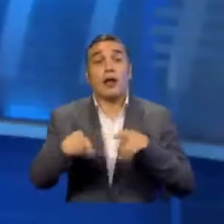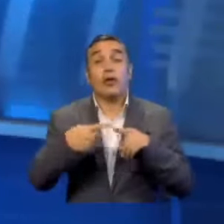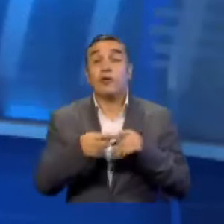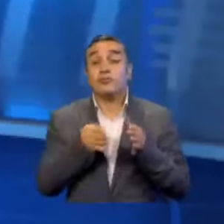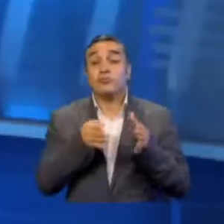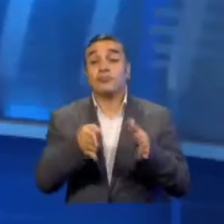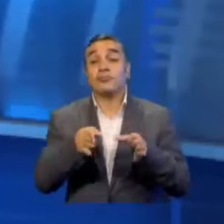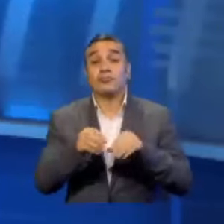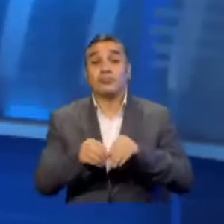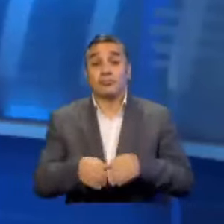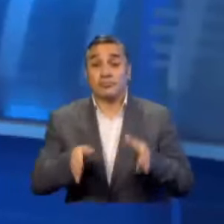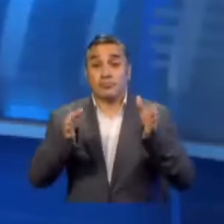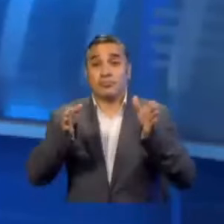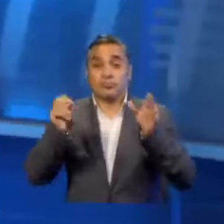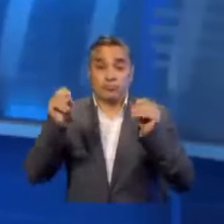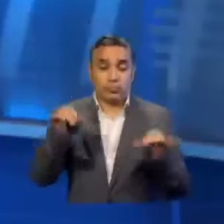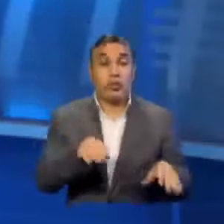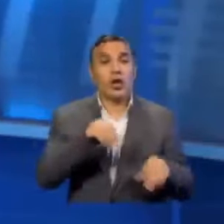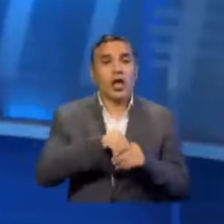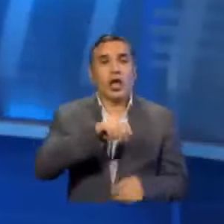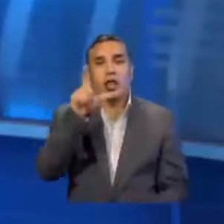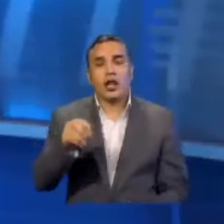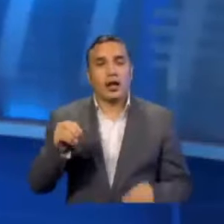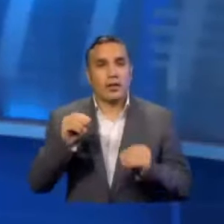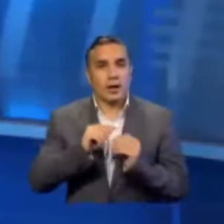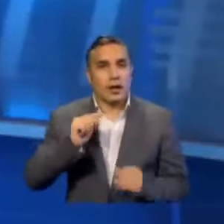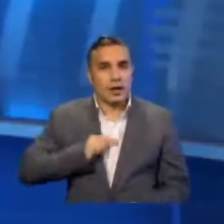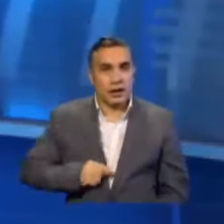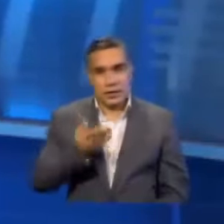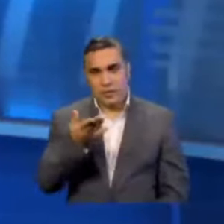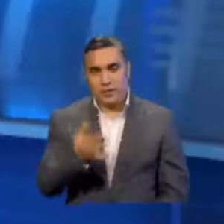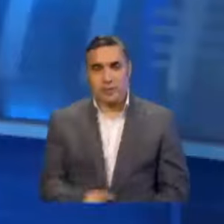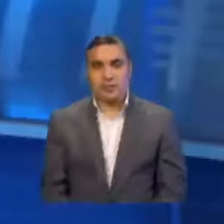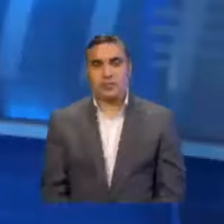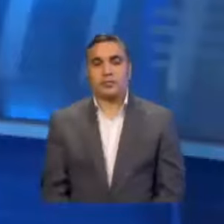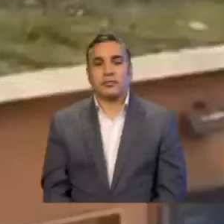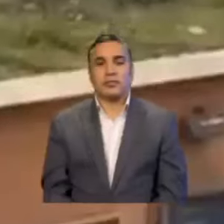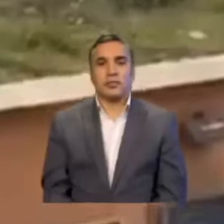un acantilado en Italia. Los detalles en el siguiente resumen.